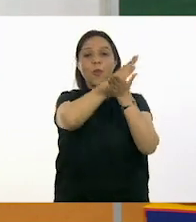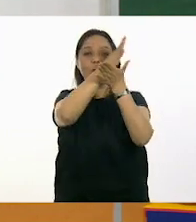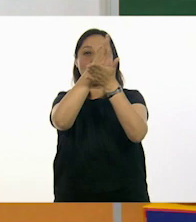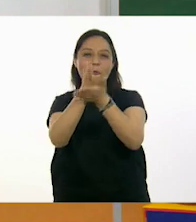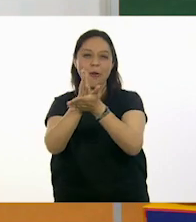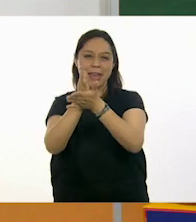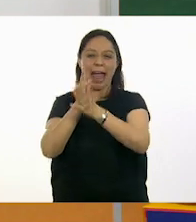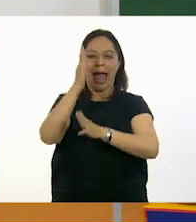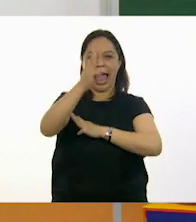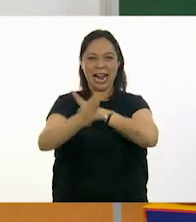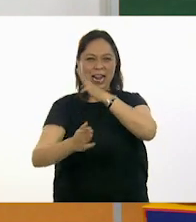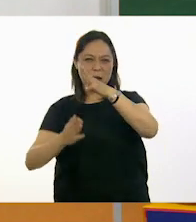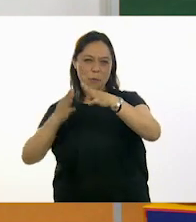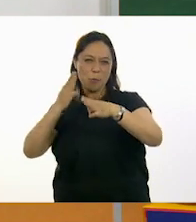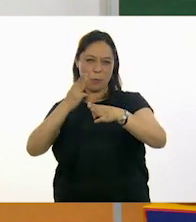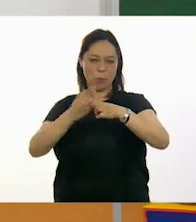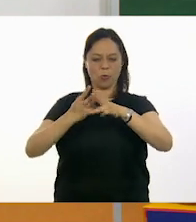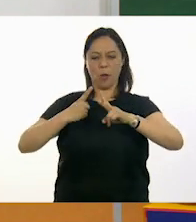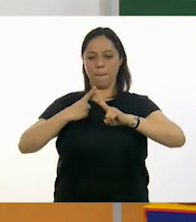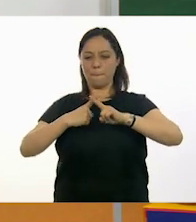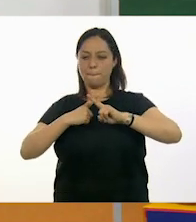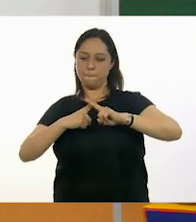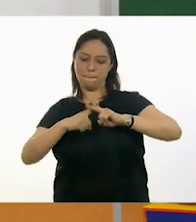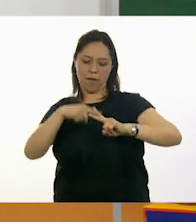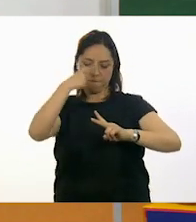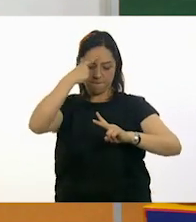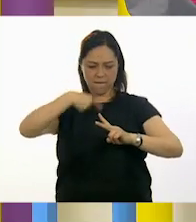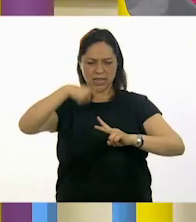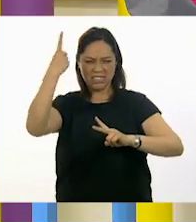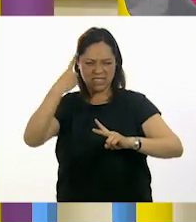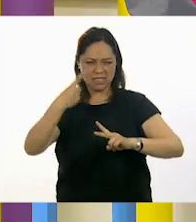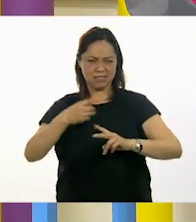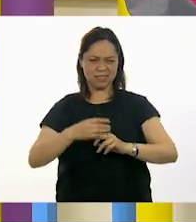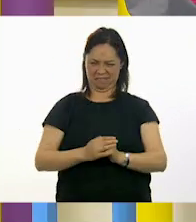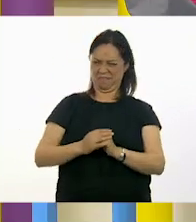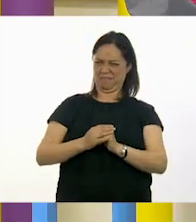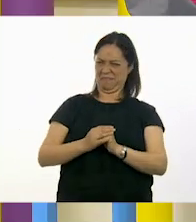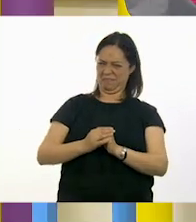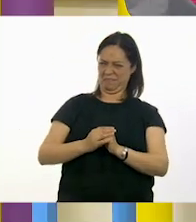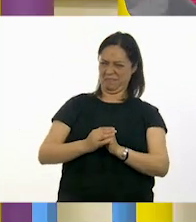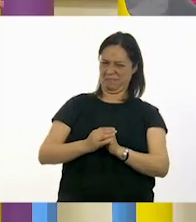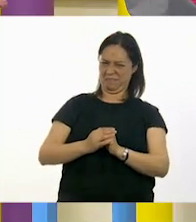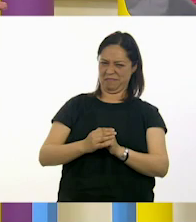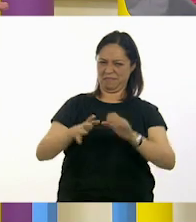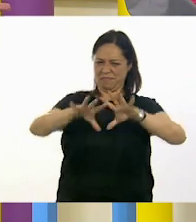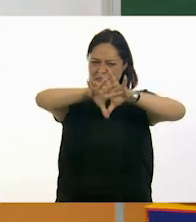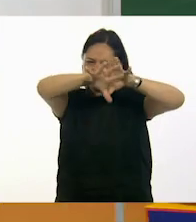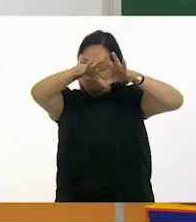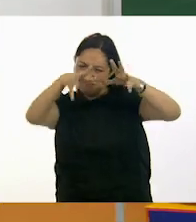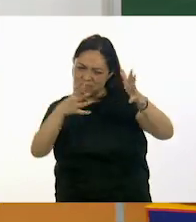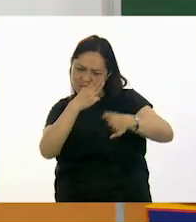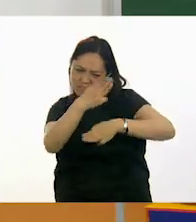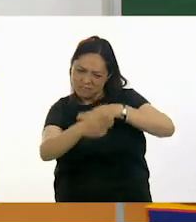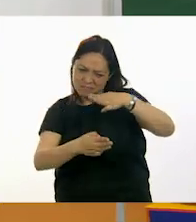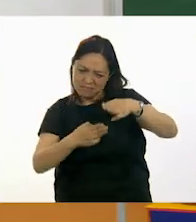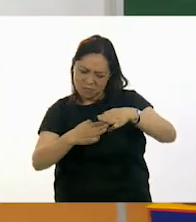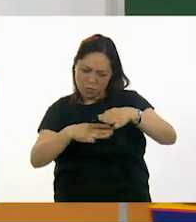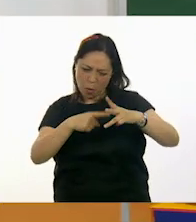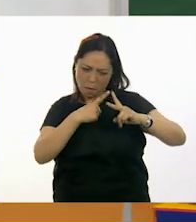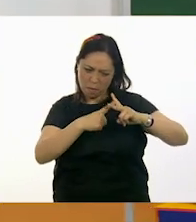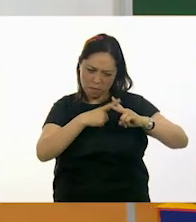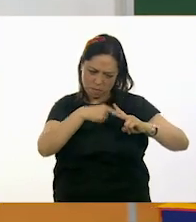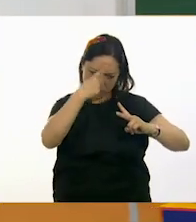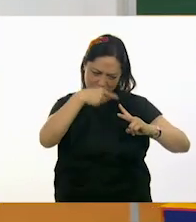matefáciles? ¿Ah? ¿Recuerdan ese mundo de las matefáciles? ¿El mundo de las matefáciles? ¿Sí? Ah, exacto. Es del cuento que nos